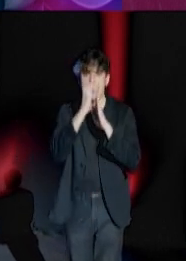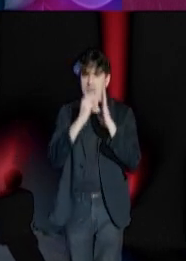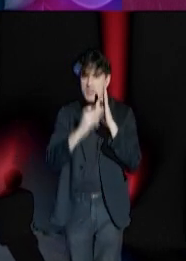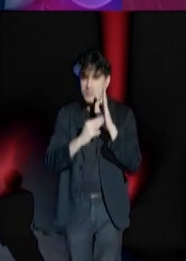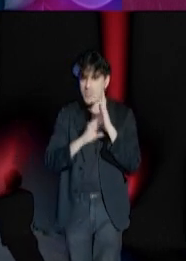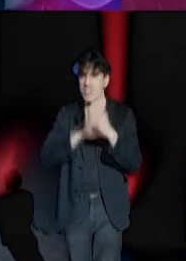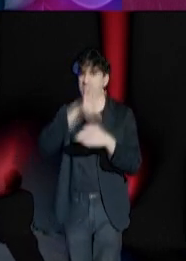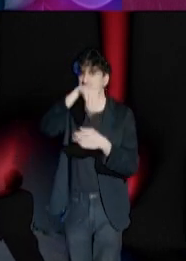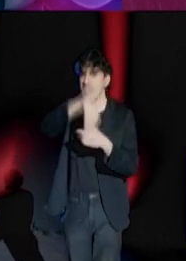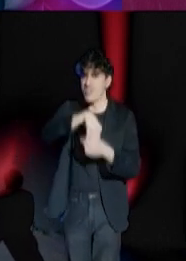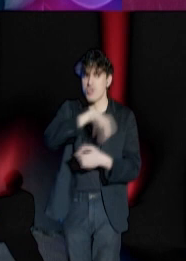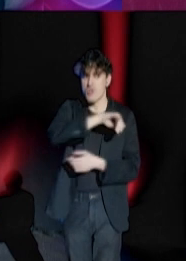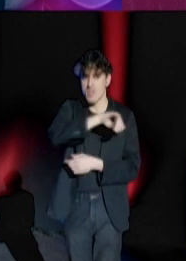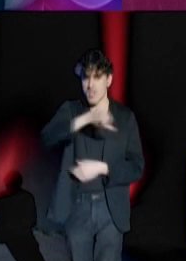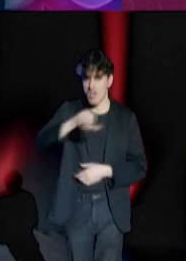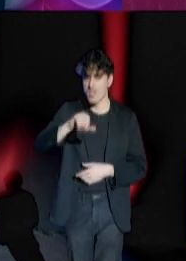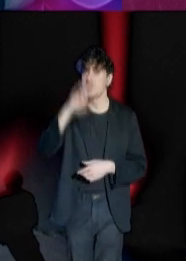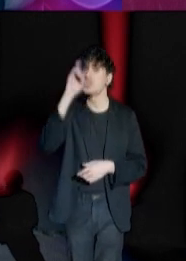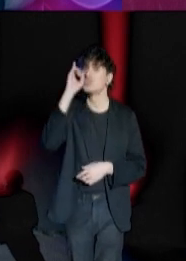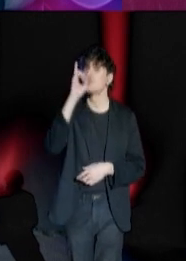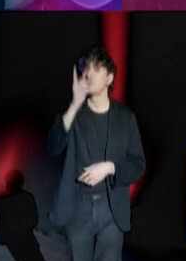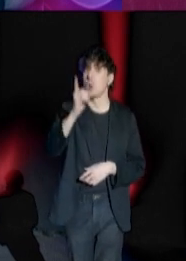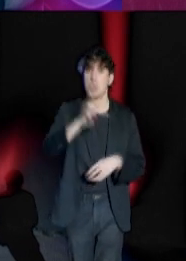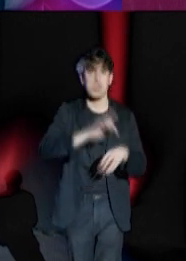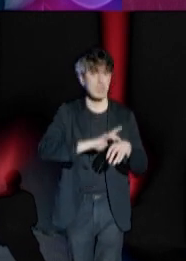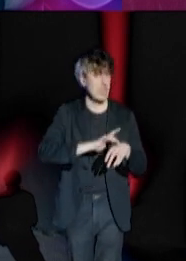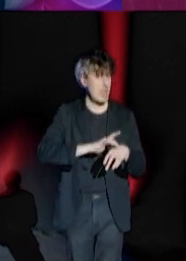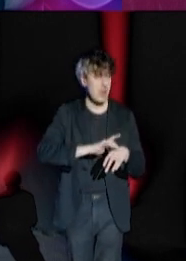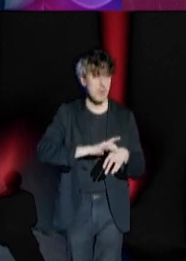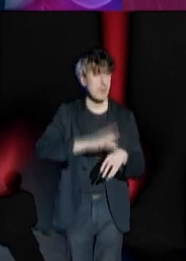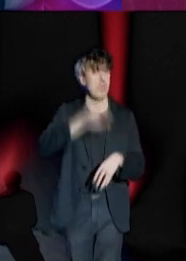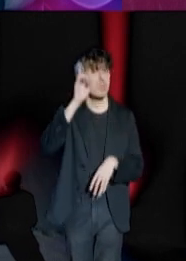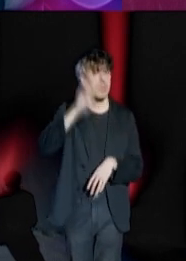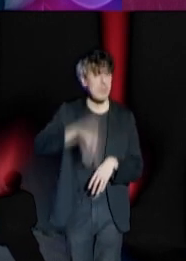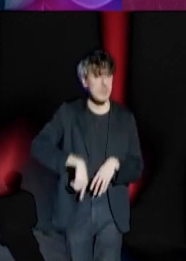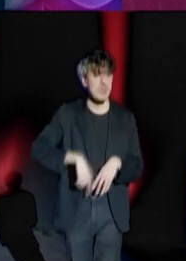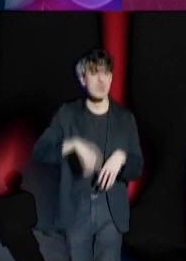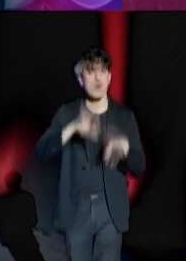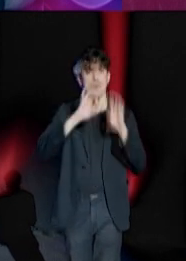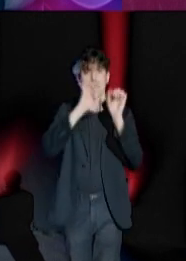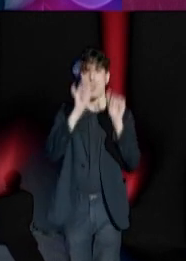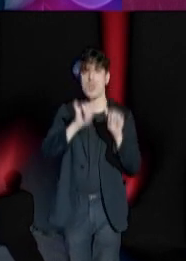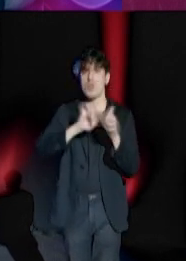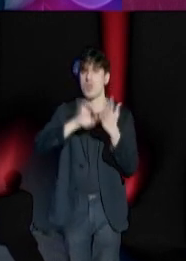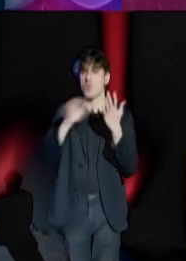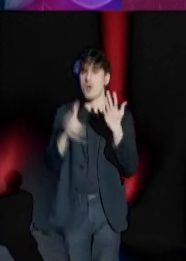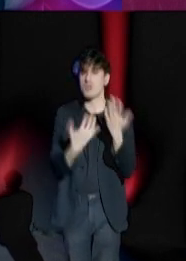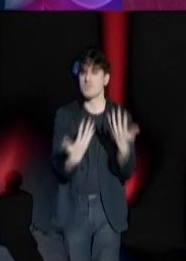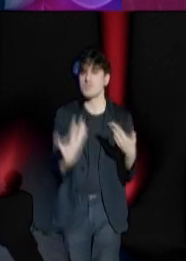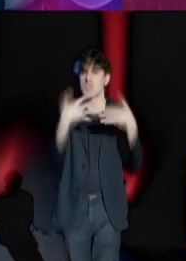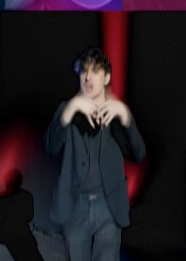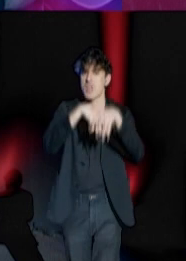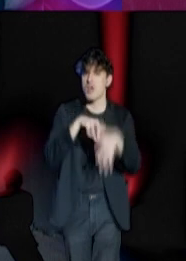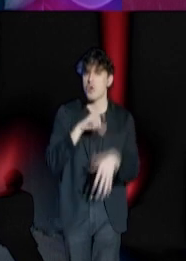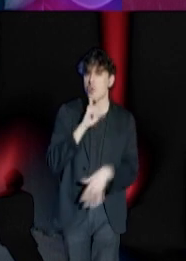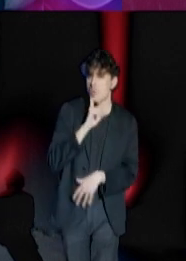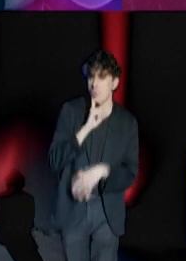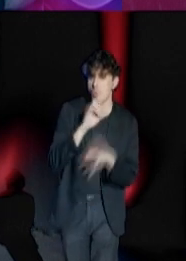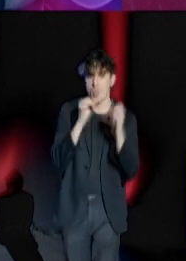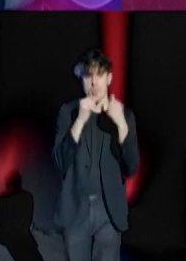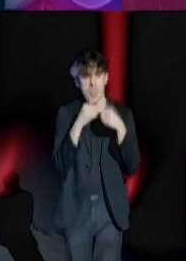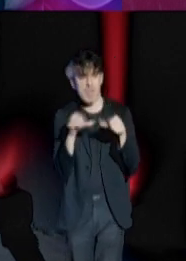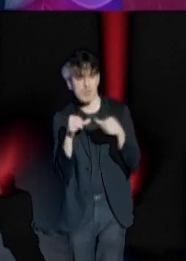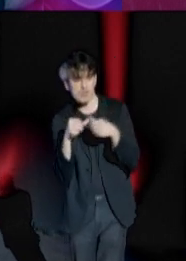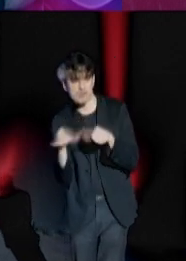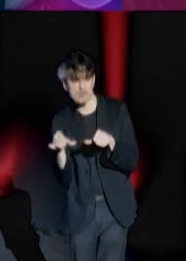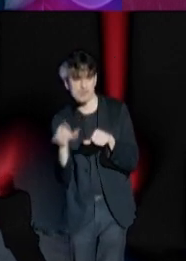artificial no solo van a ser digitales Cómo van a estar interconectadas con los modelos de lenguaje Cómo van a utilizar datos etiquetados